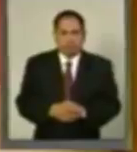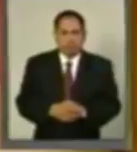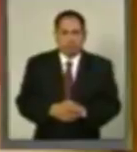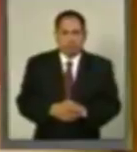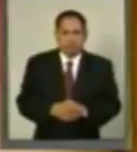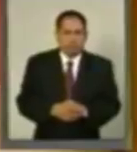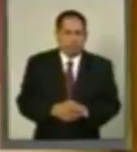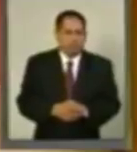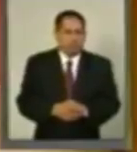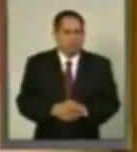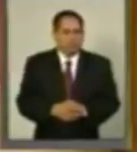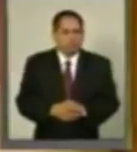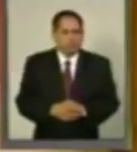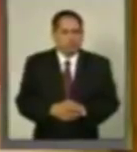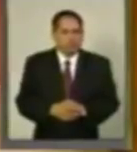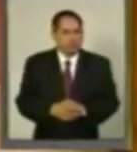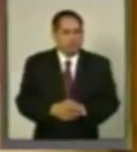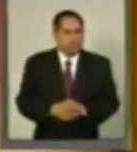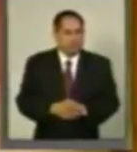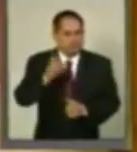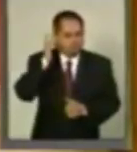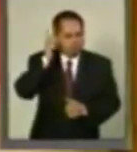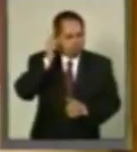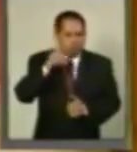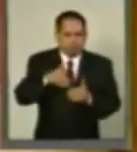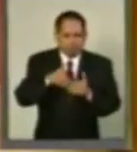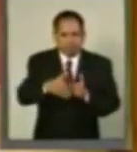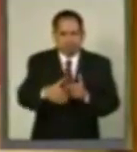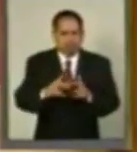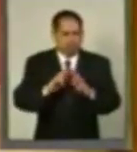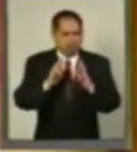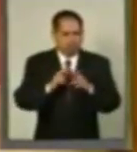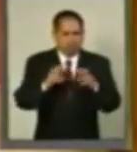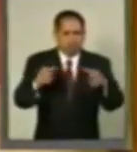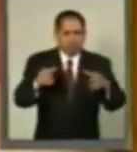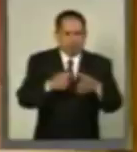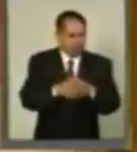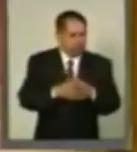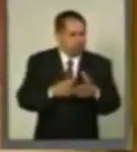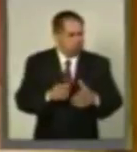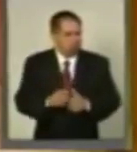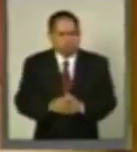en el debate, en las reuniones, no solamente